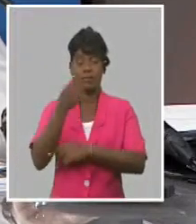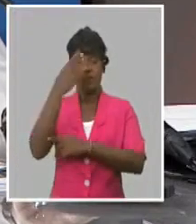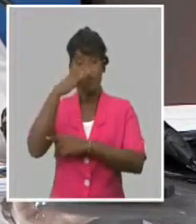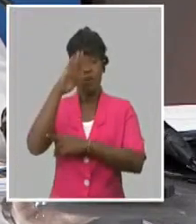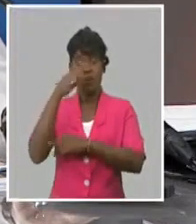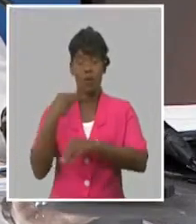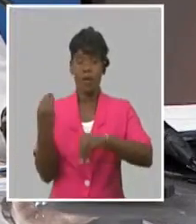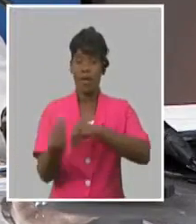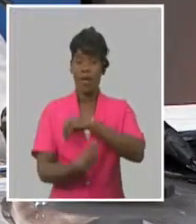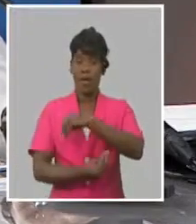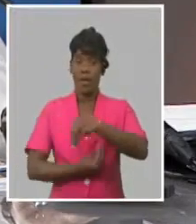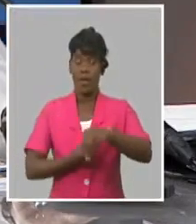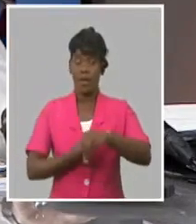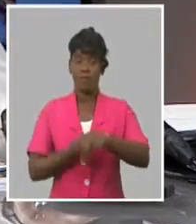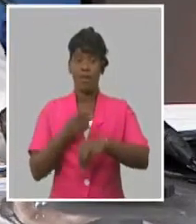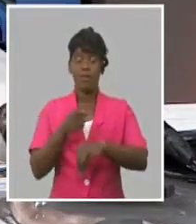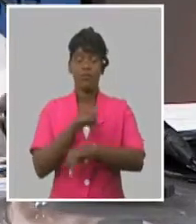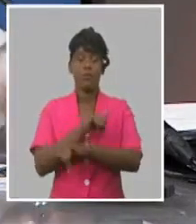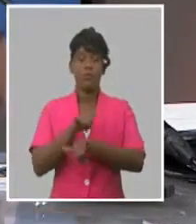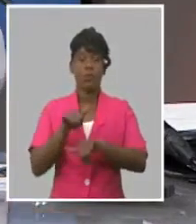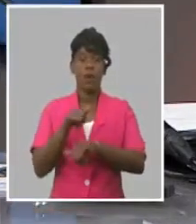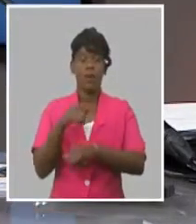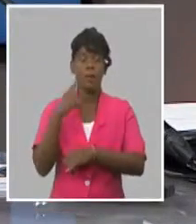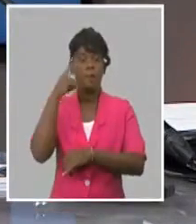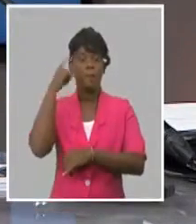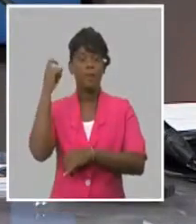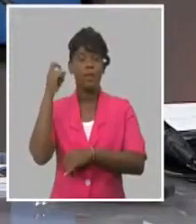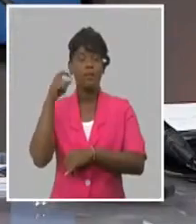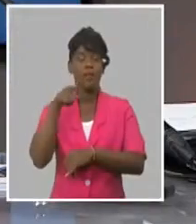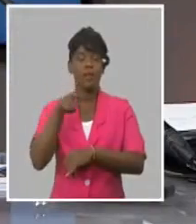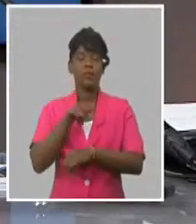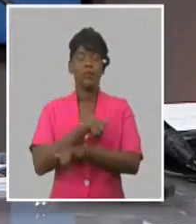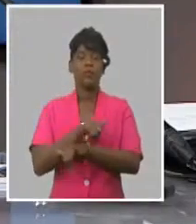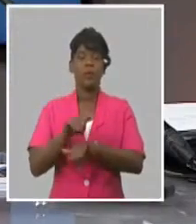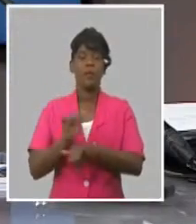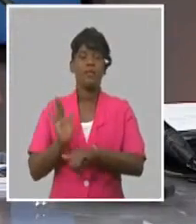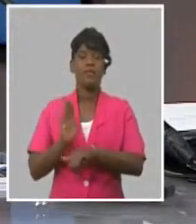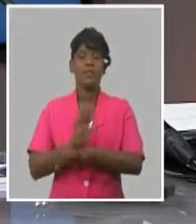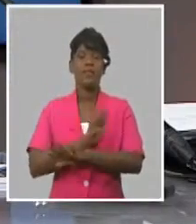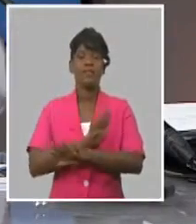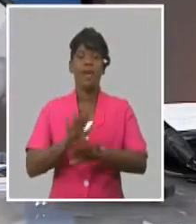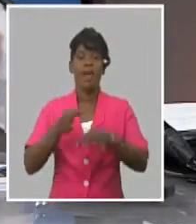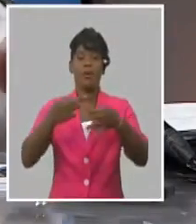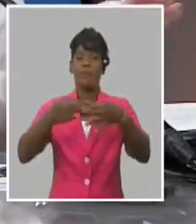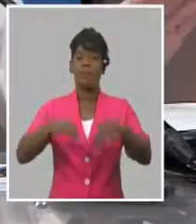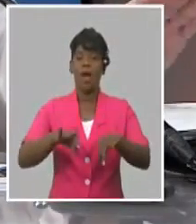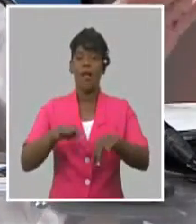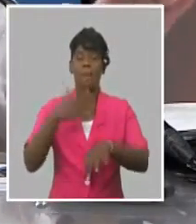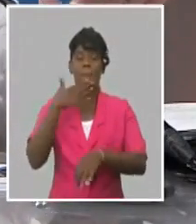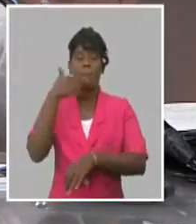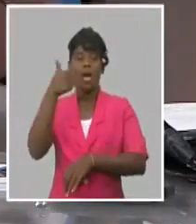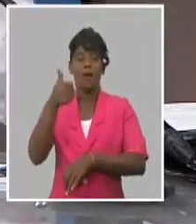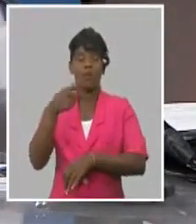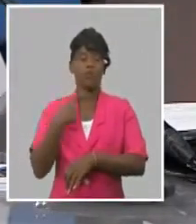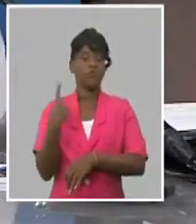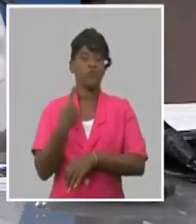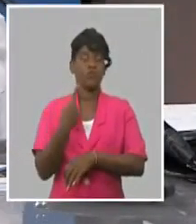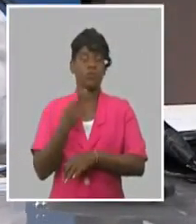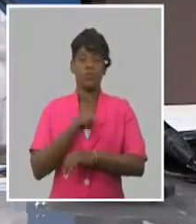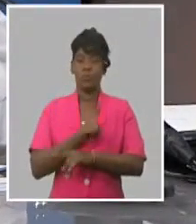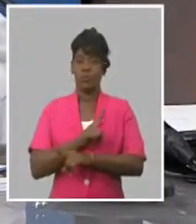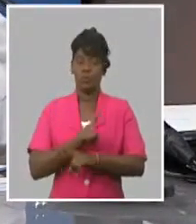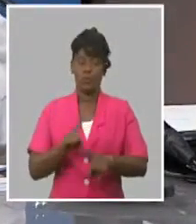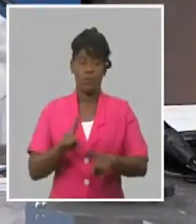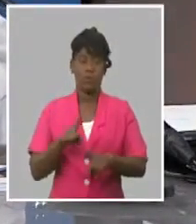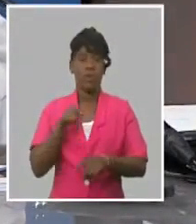cambiaria en Cuba, no pensemos todos que por fuerza y voluntad de un grupo de personas se puede